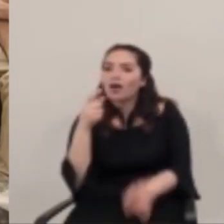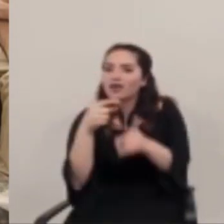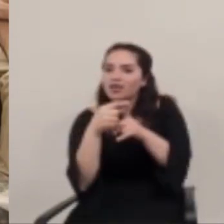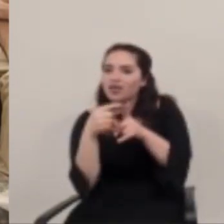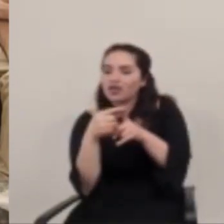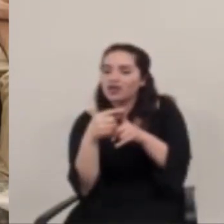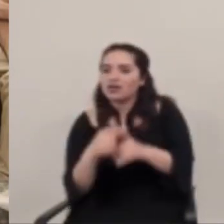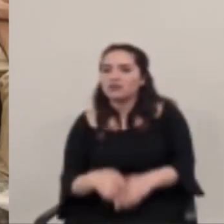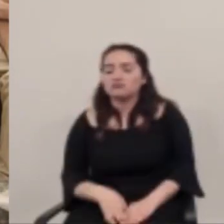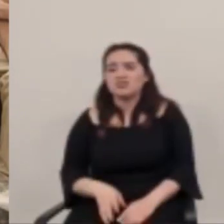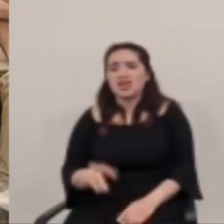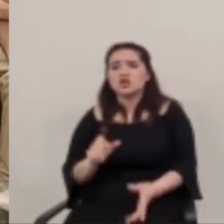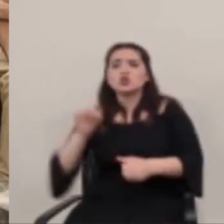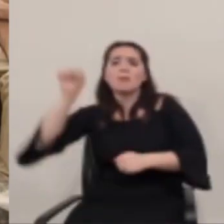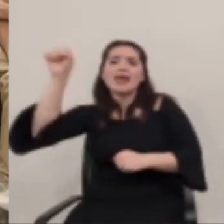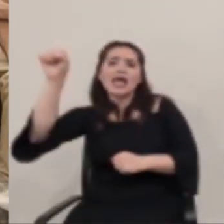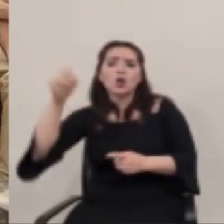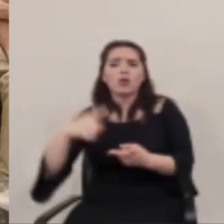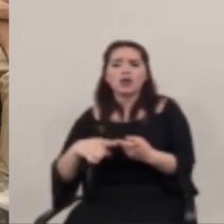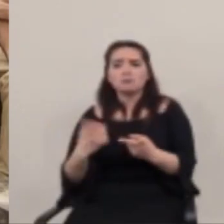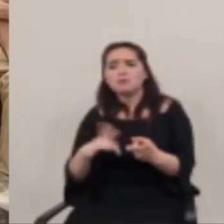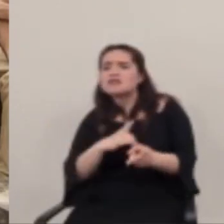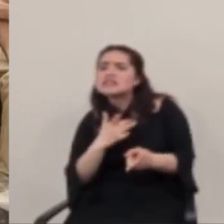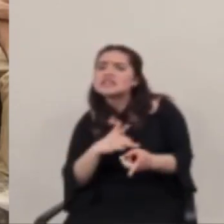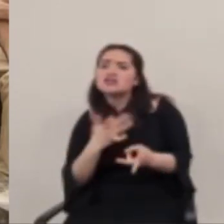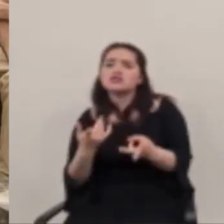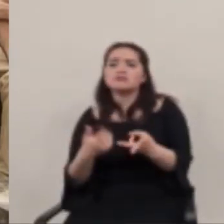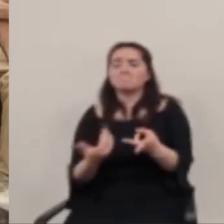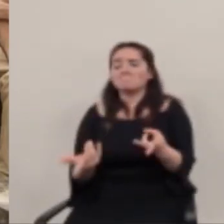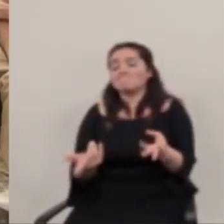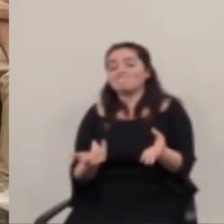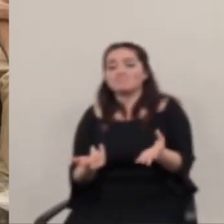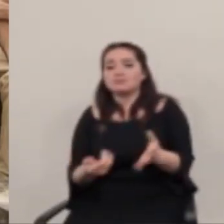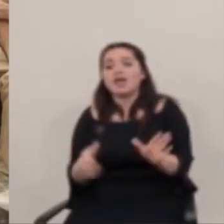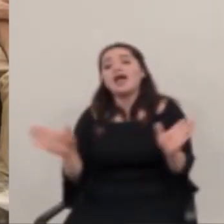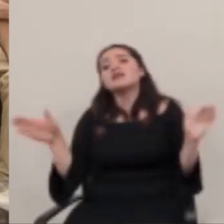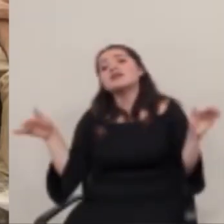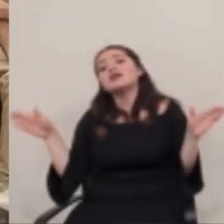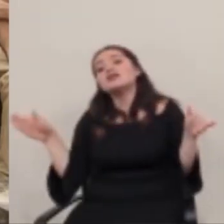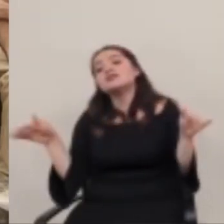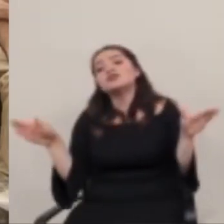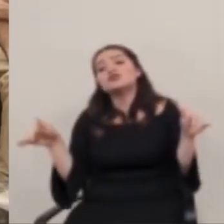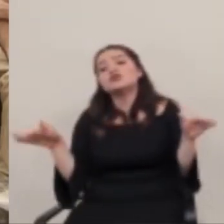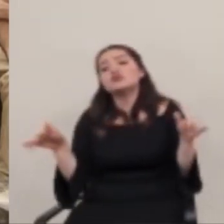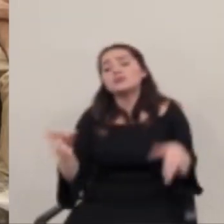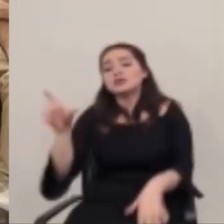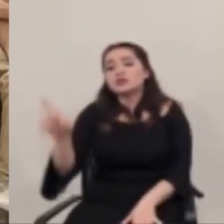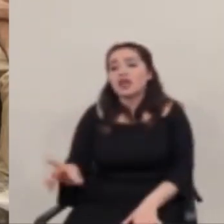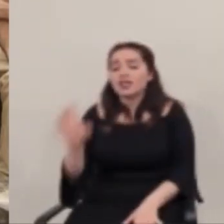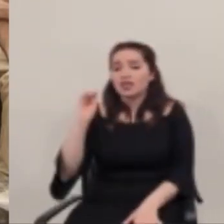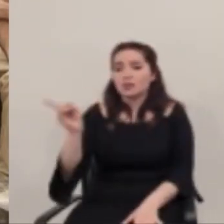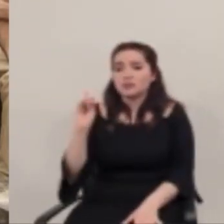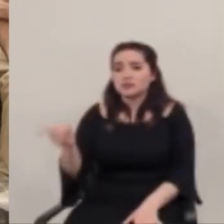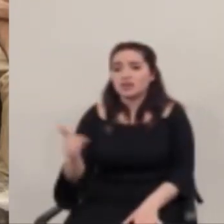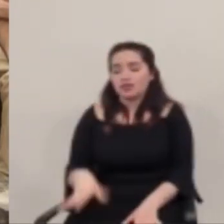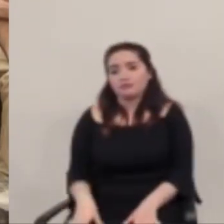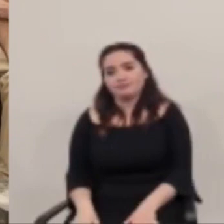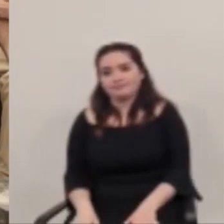Ni superhéroe, ni pobrecito, yo le agregaría ni angelitos tampoco, porque es como que son angelitos eternos.